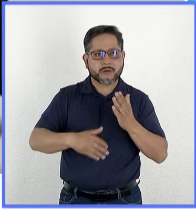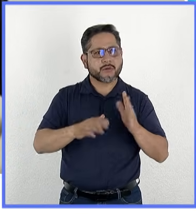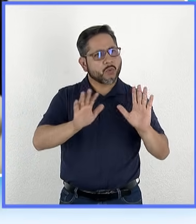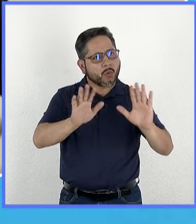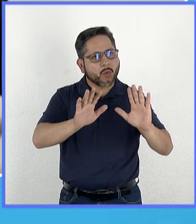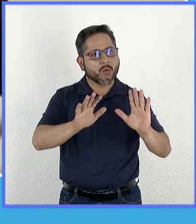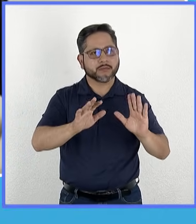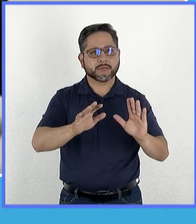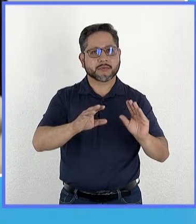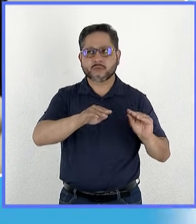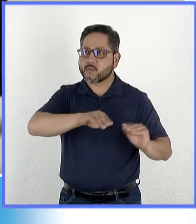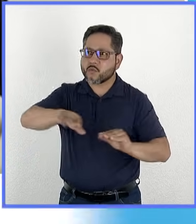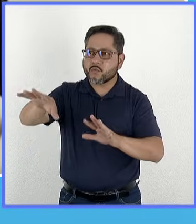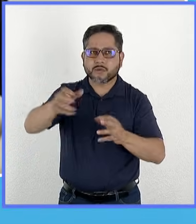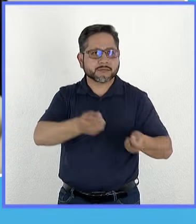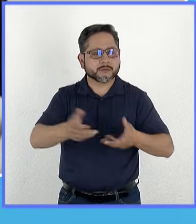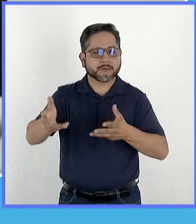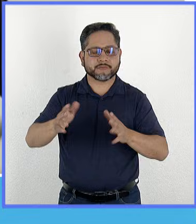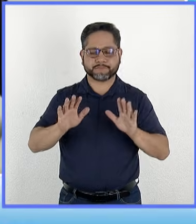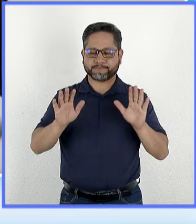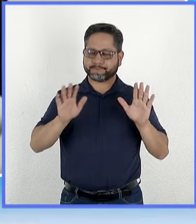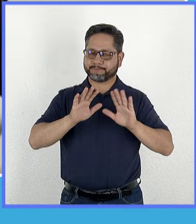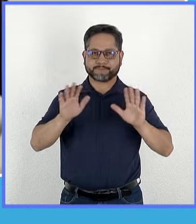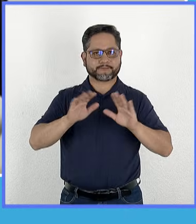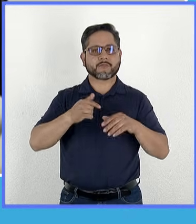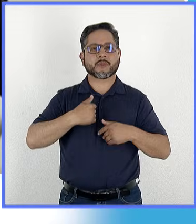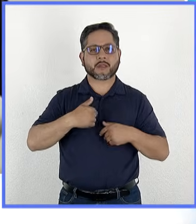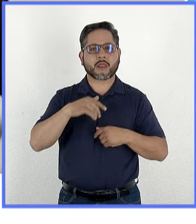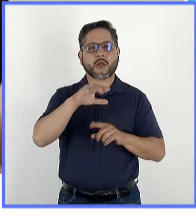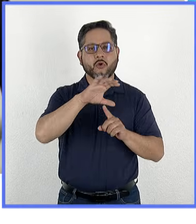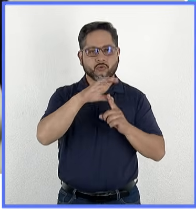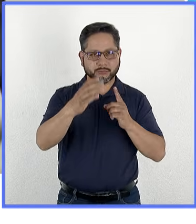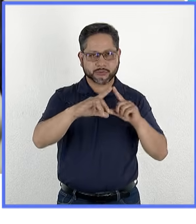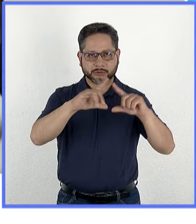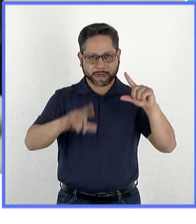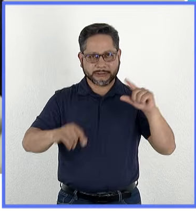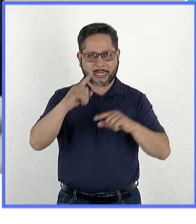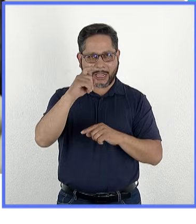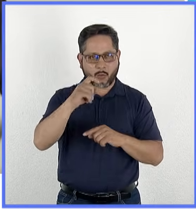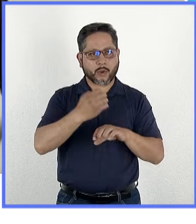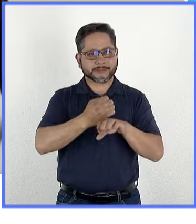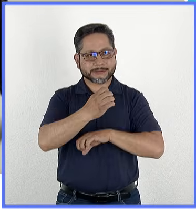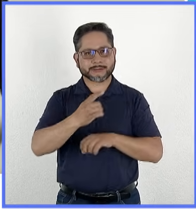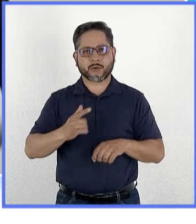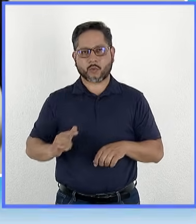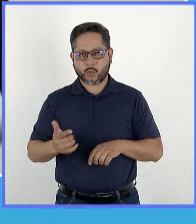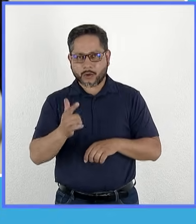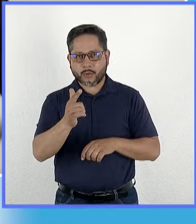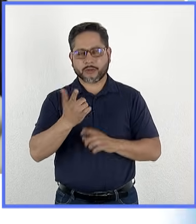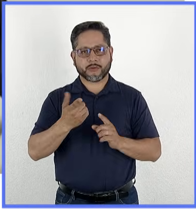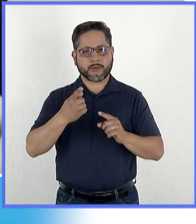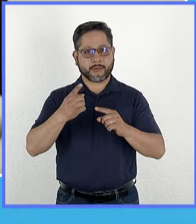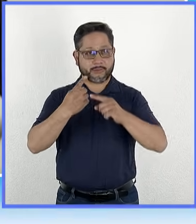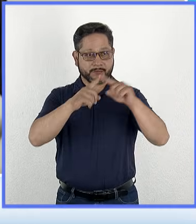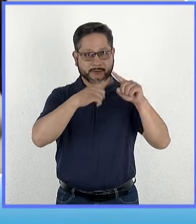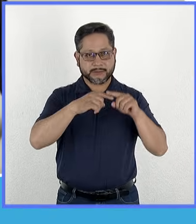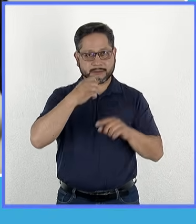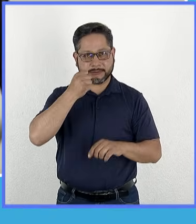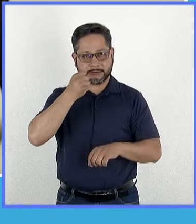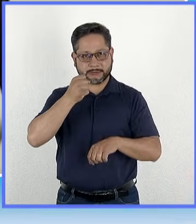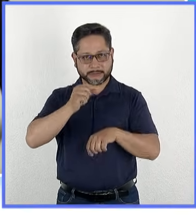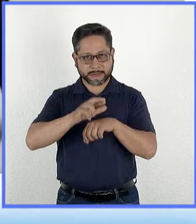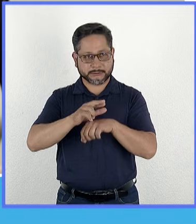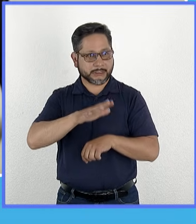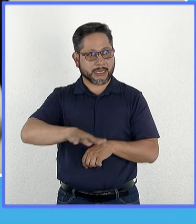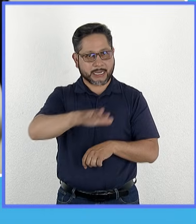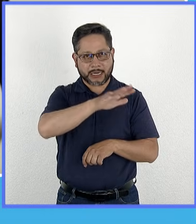estado haciendo en conjunto la Federación a través de la Comisión Nacional del Agua y el Estado de Guanajuato a través de diversas secretarías para